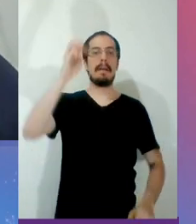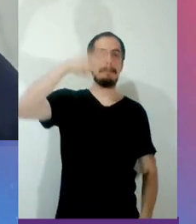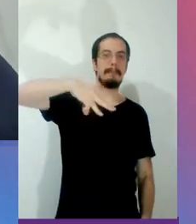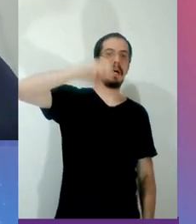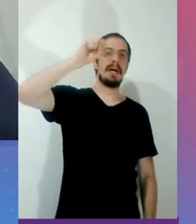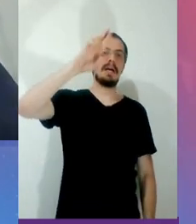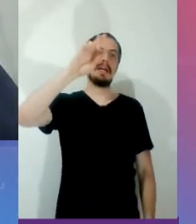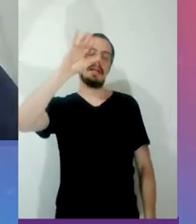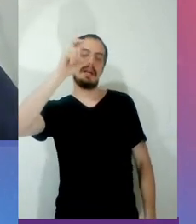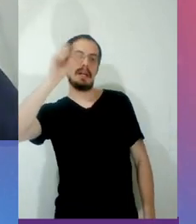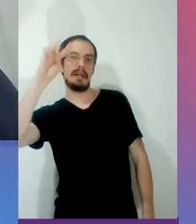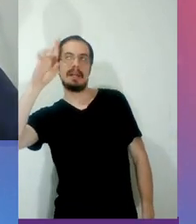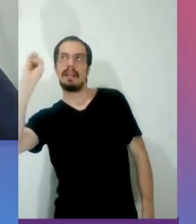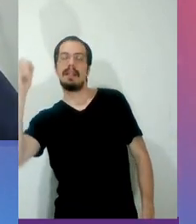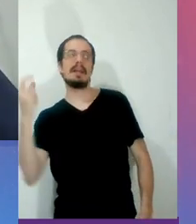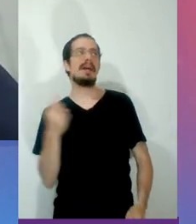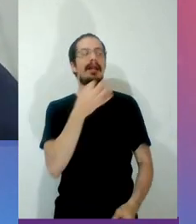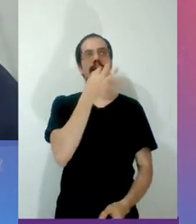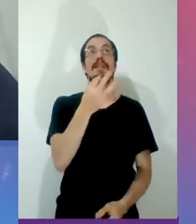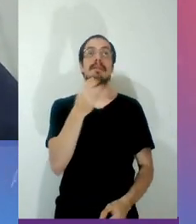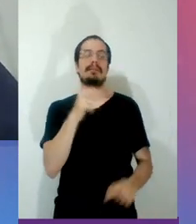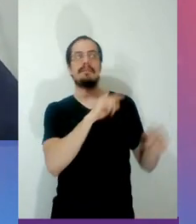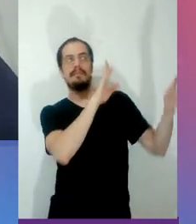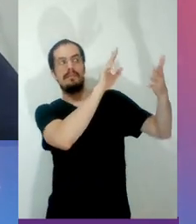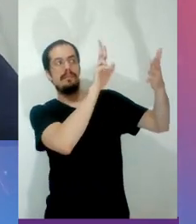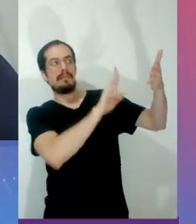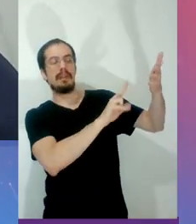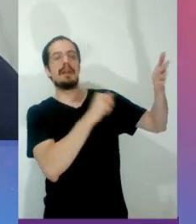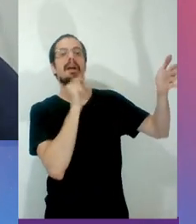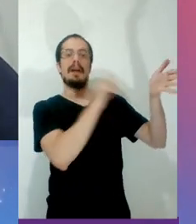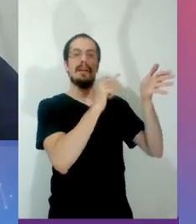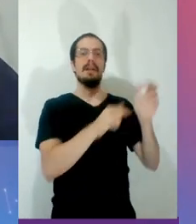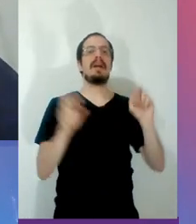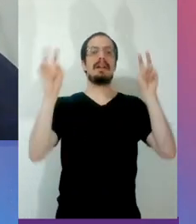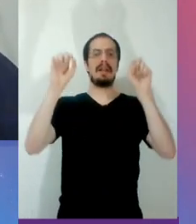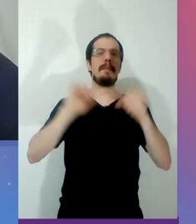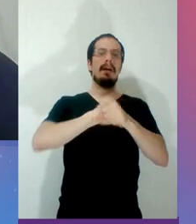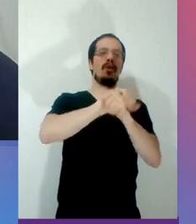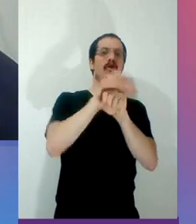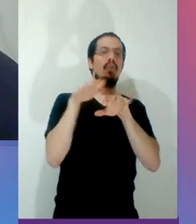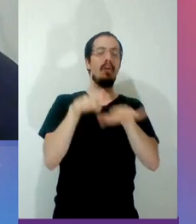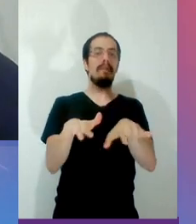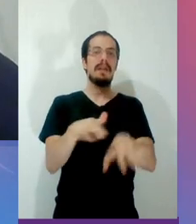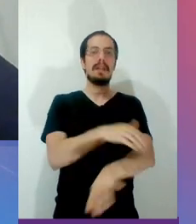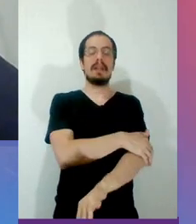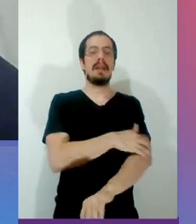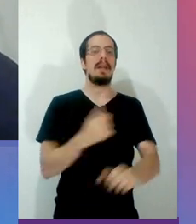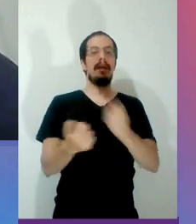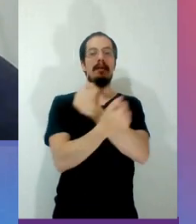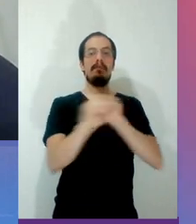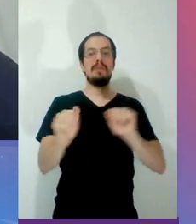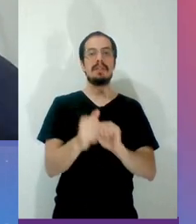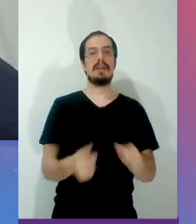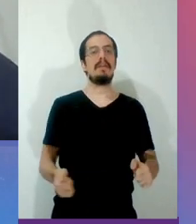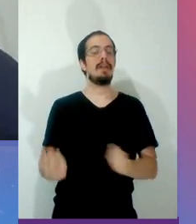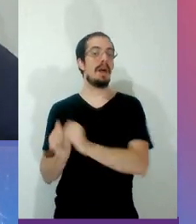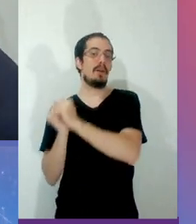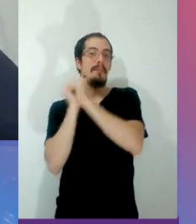que menciona que con el COVID se encuentra prohibido el acompañamiento posparto